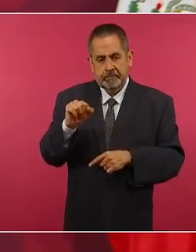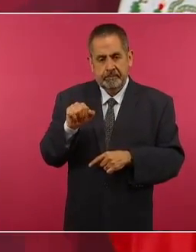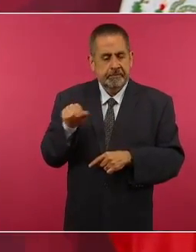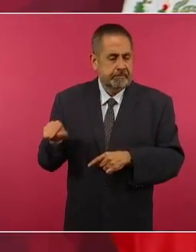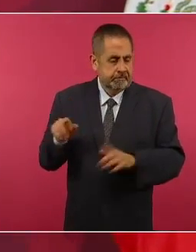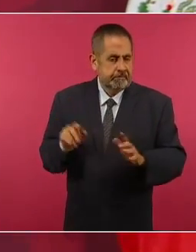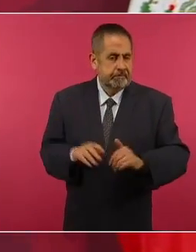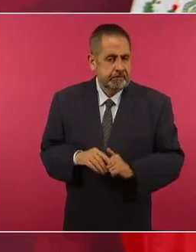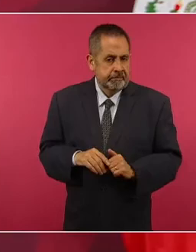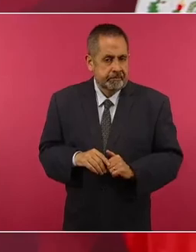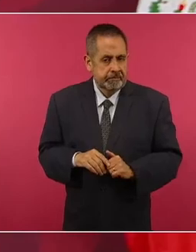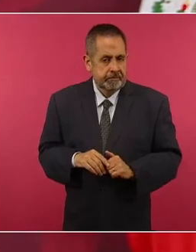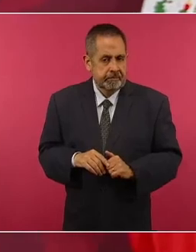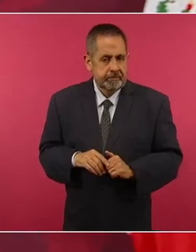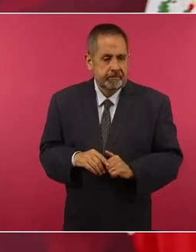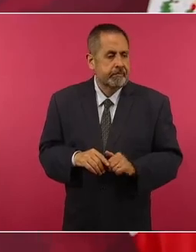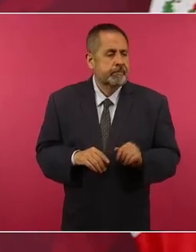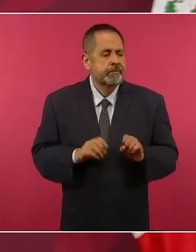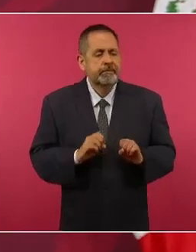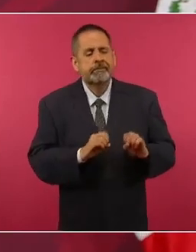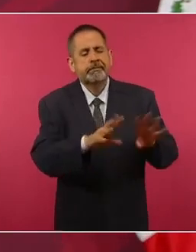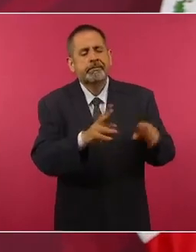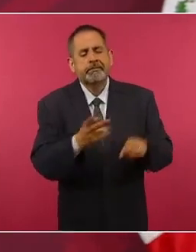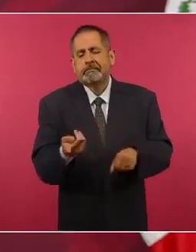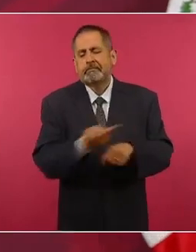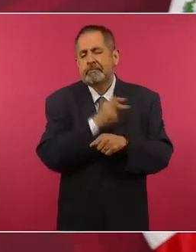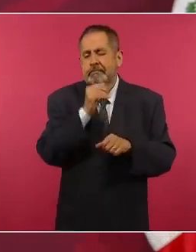Y que no hay impunidad para nadie.